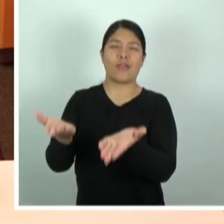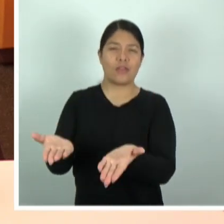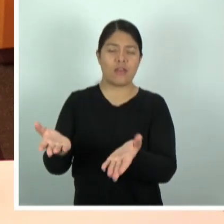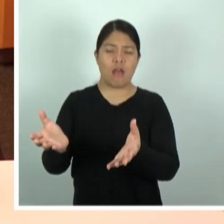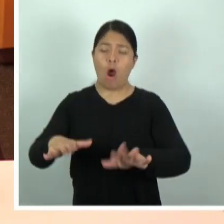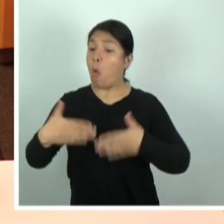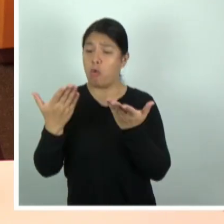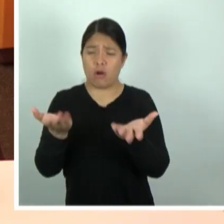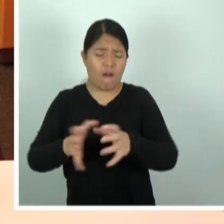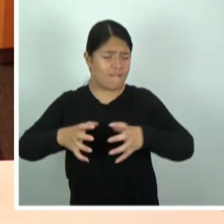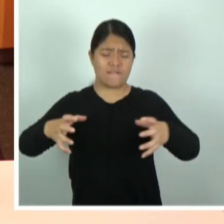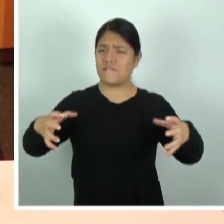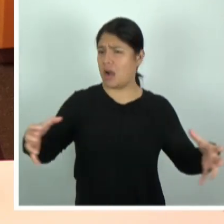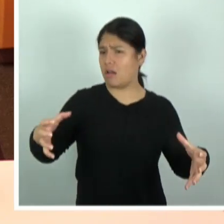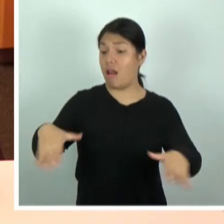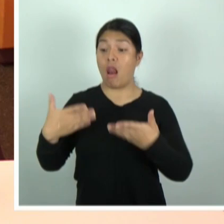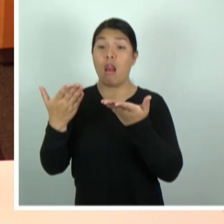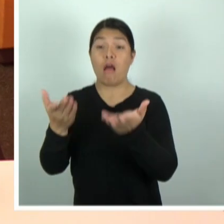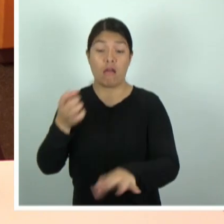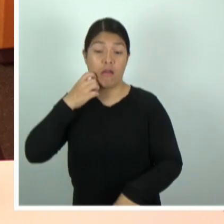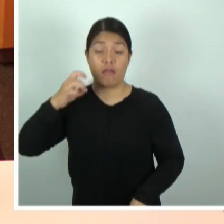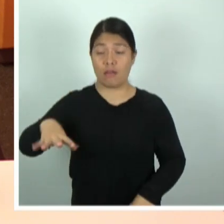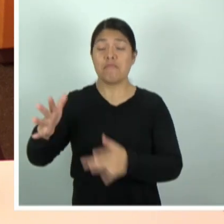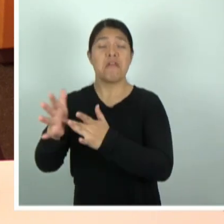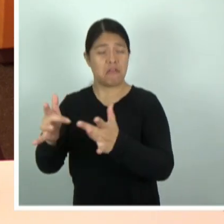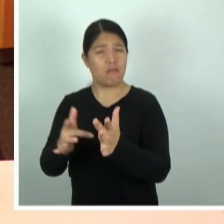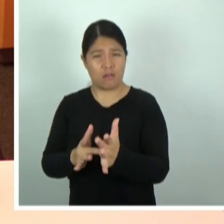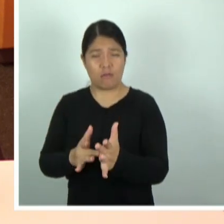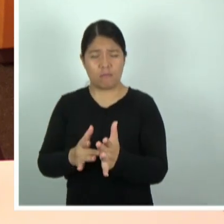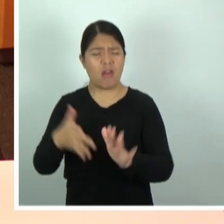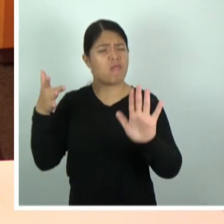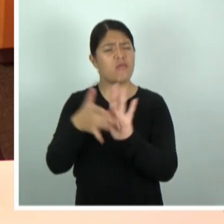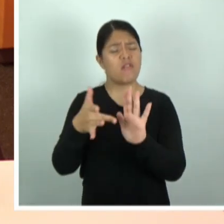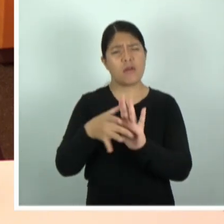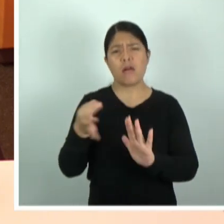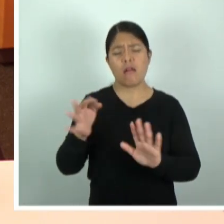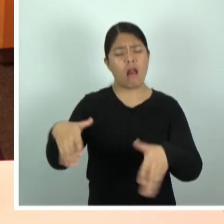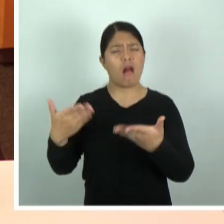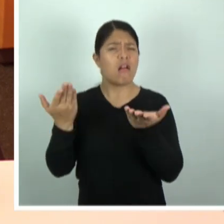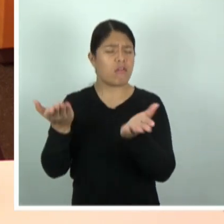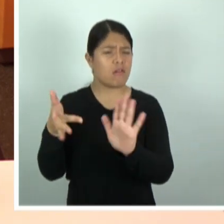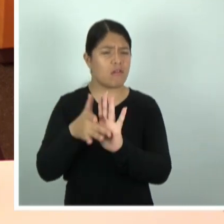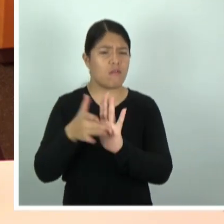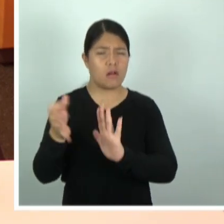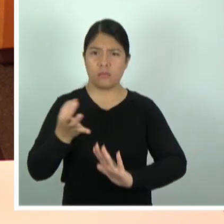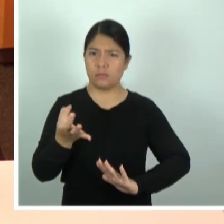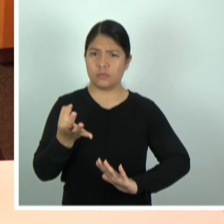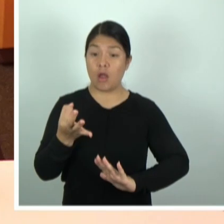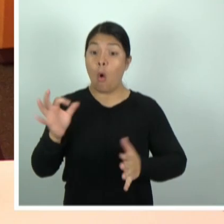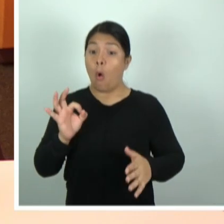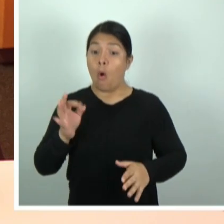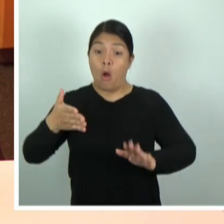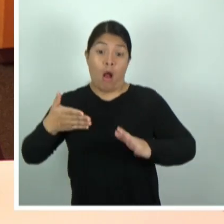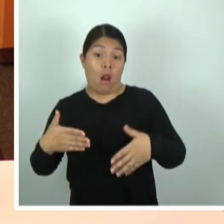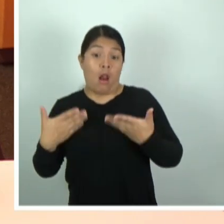la gracia de Jesucristo. ¿Qué significa eso, la gracia? ¿Y por qué la gracia es